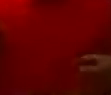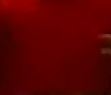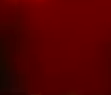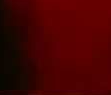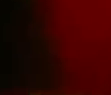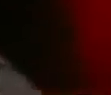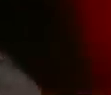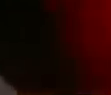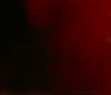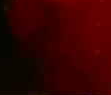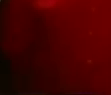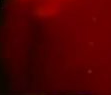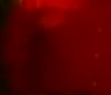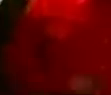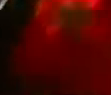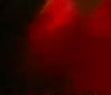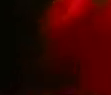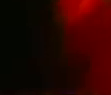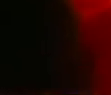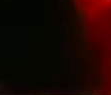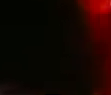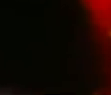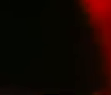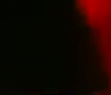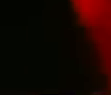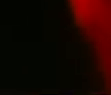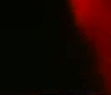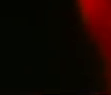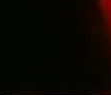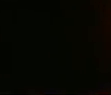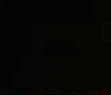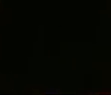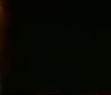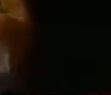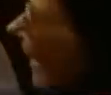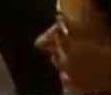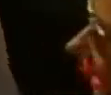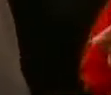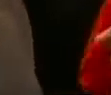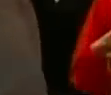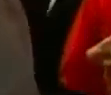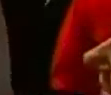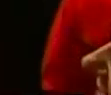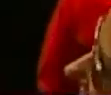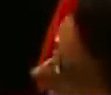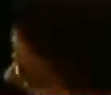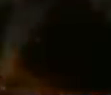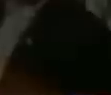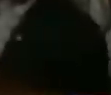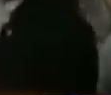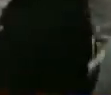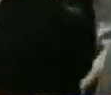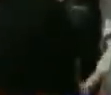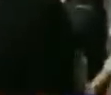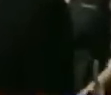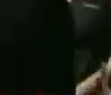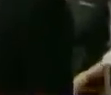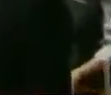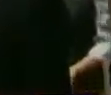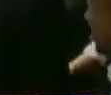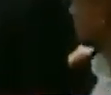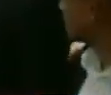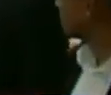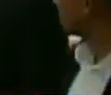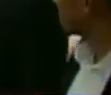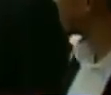integral en cada uno de estos centros. Es por eso que se estaría sumando estos espacios, las